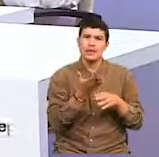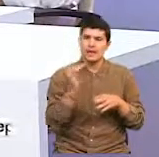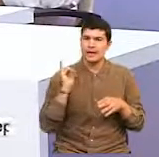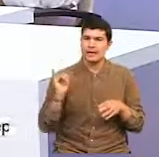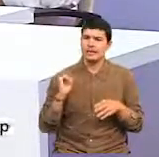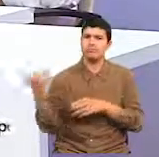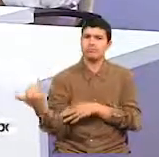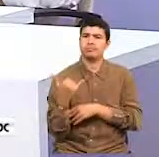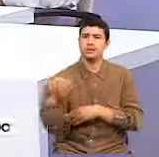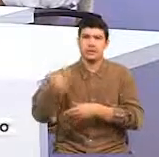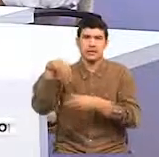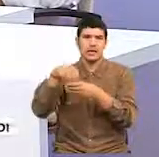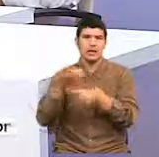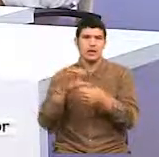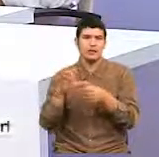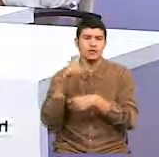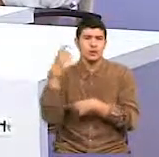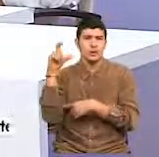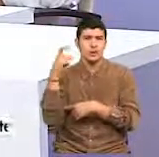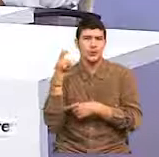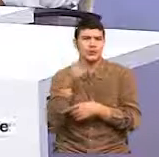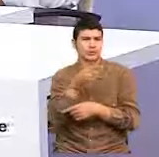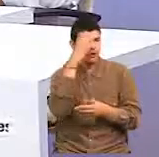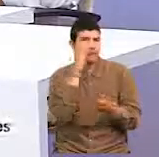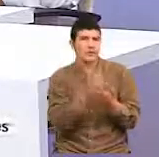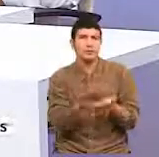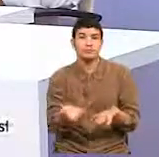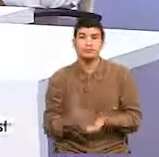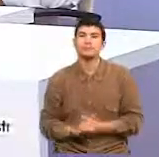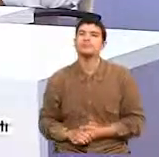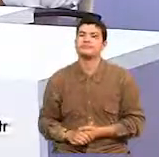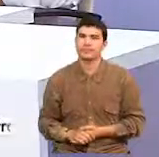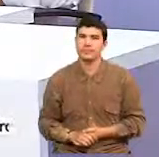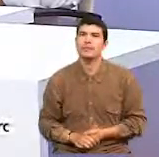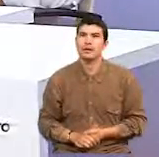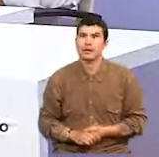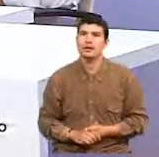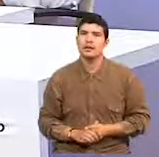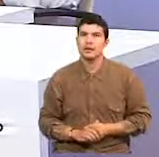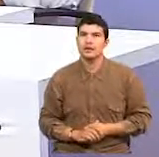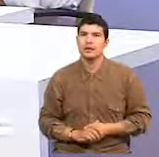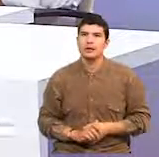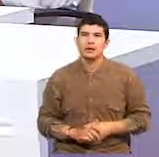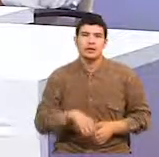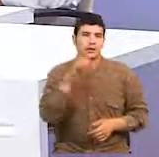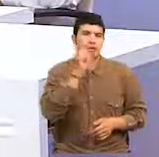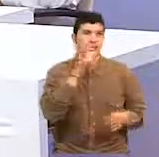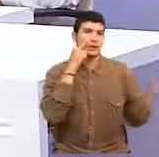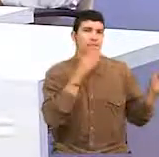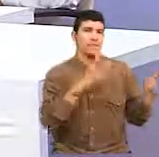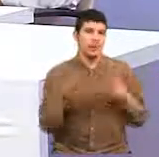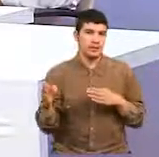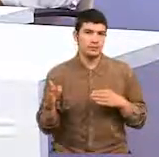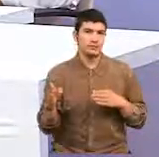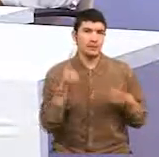presencia dentro del casco urbano de la capital de Norte de Santander. ¿Qué puede decir usted ante eso? Mira, dentro del plan Avalancha, que